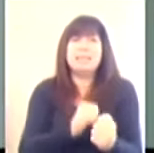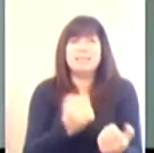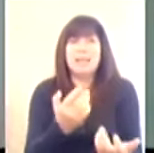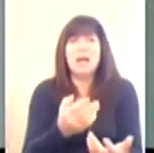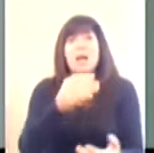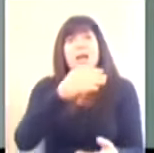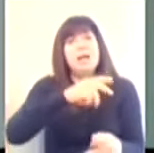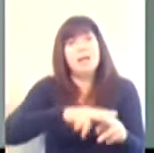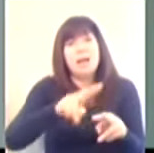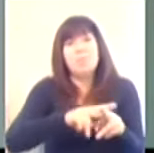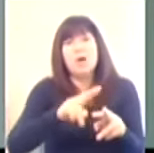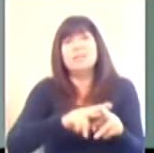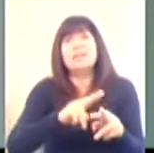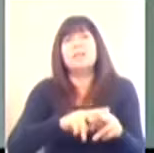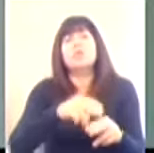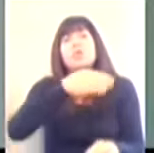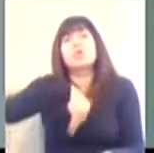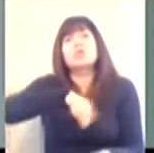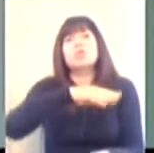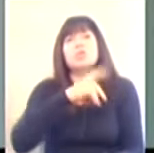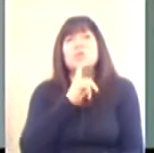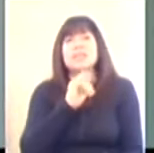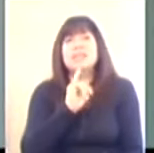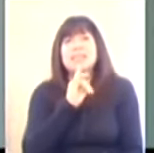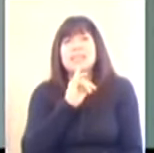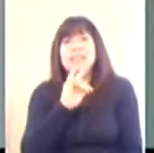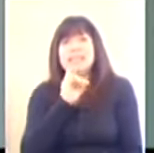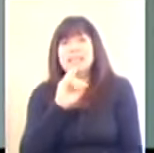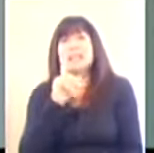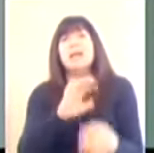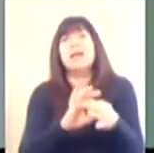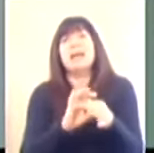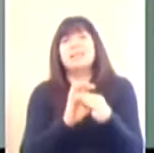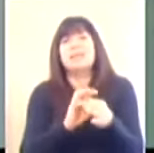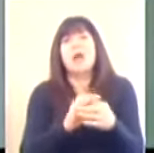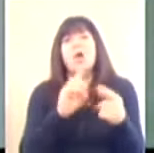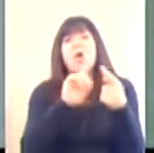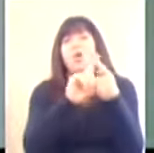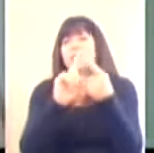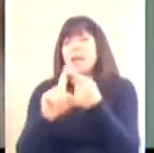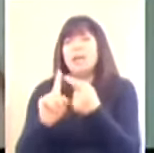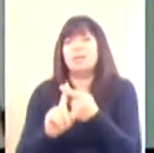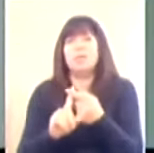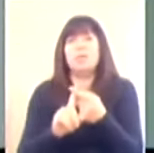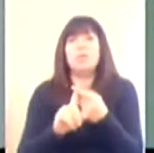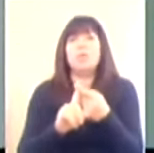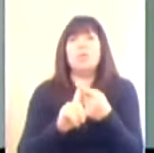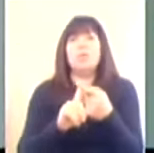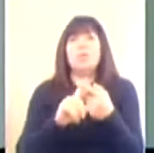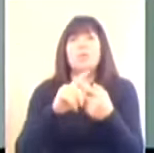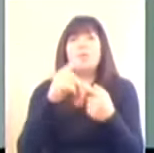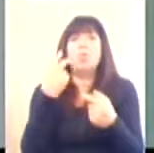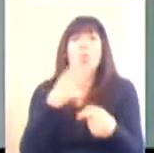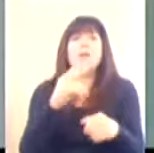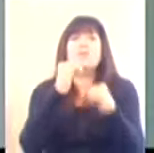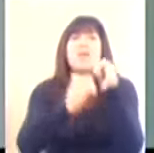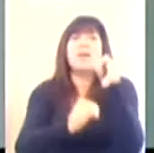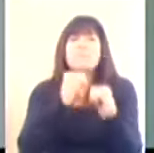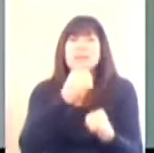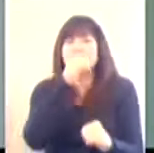Tiltil se puede hacer justamente gracias al contacto y colaboración con otros actores privados, y a través de eso mostrar ciertos